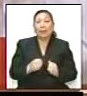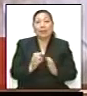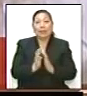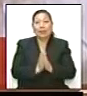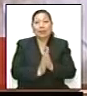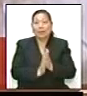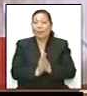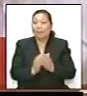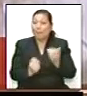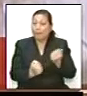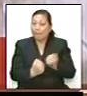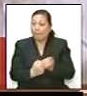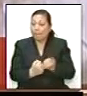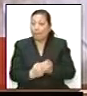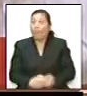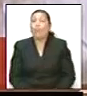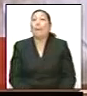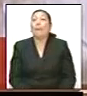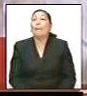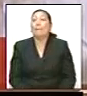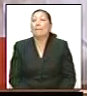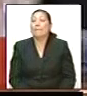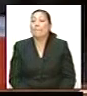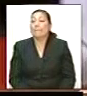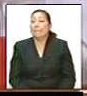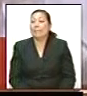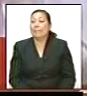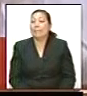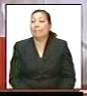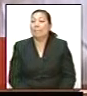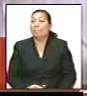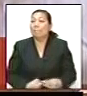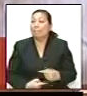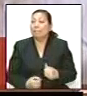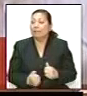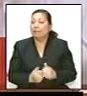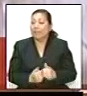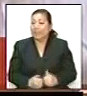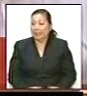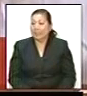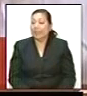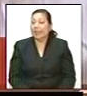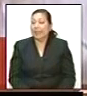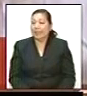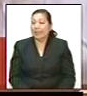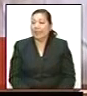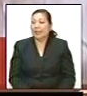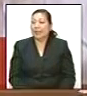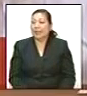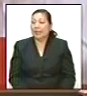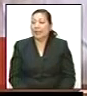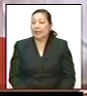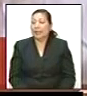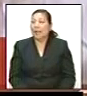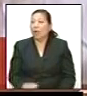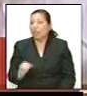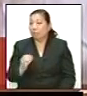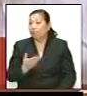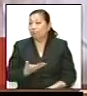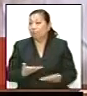de la cooperación como ya lo he mencionado y repito que aunque sea